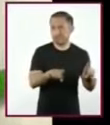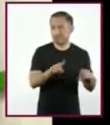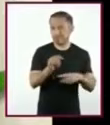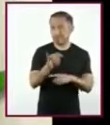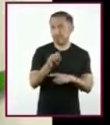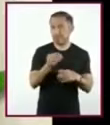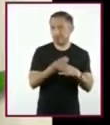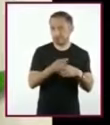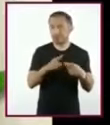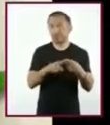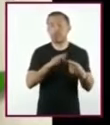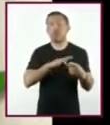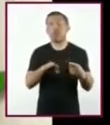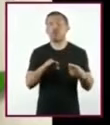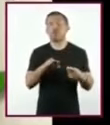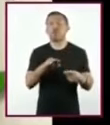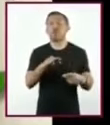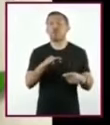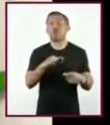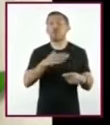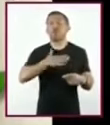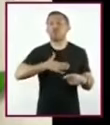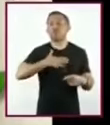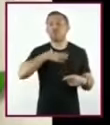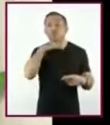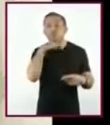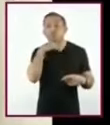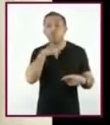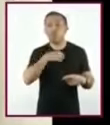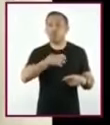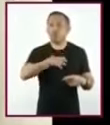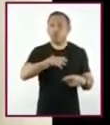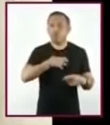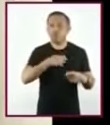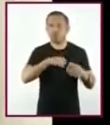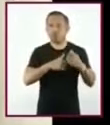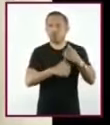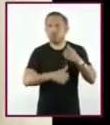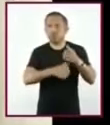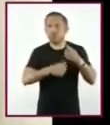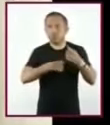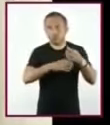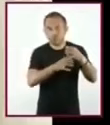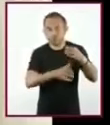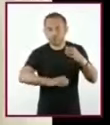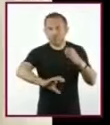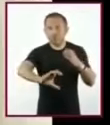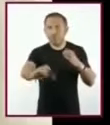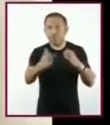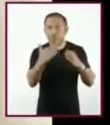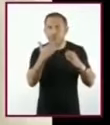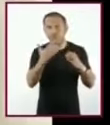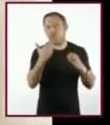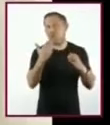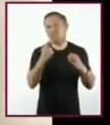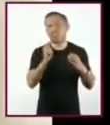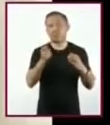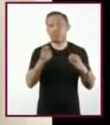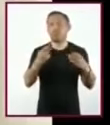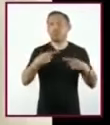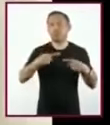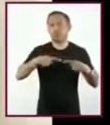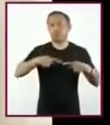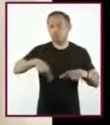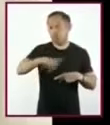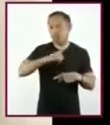la carencia de cloacas o drenajes apropiados que hacen que los desechos orgánicos, tanto de los seres humanos como